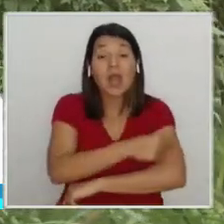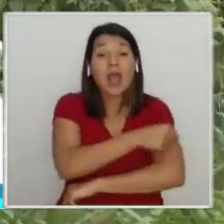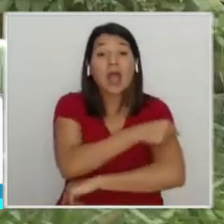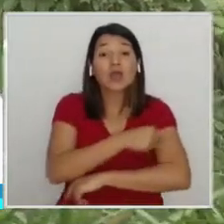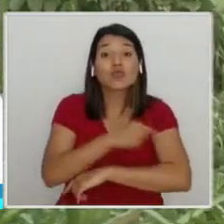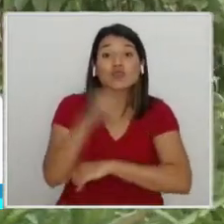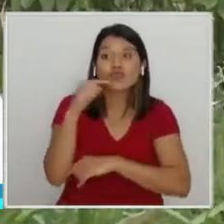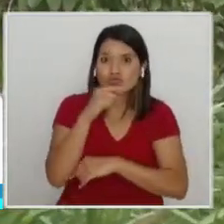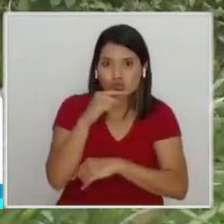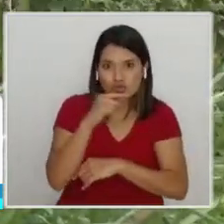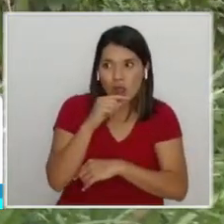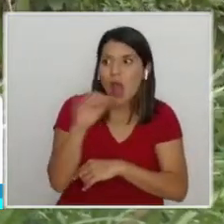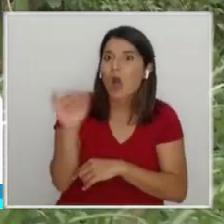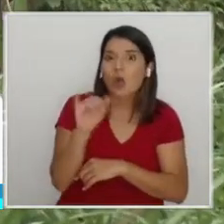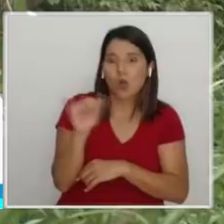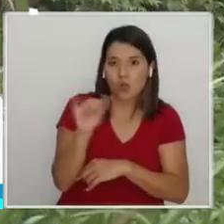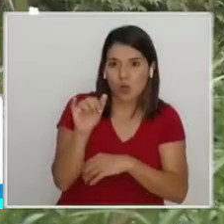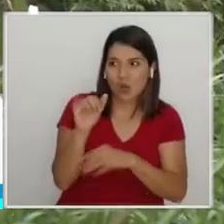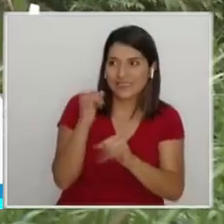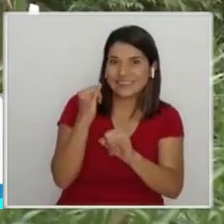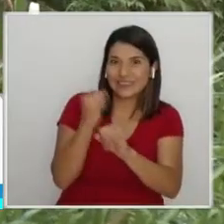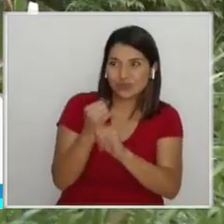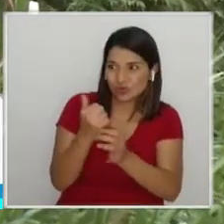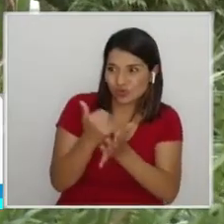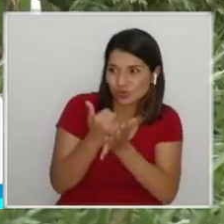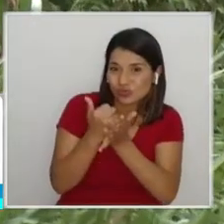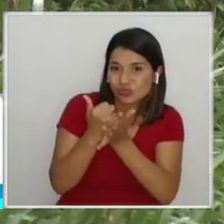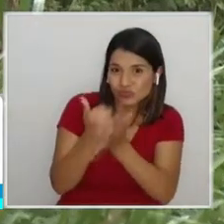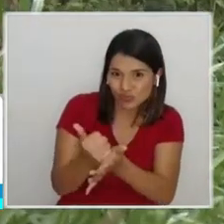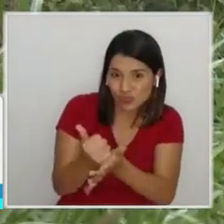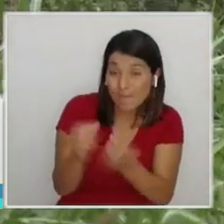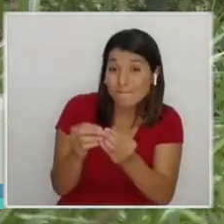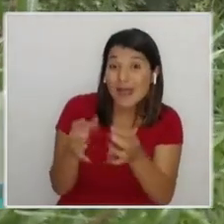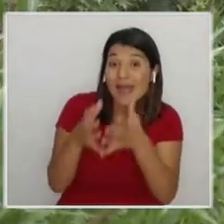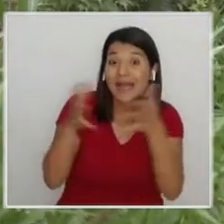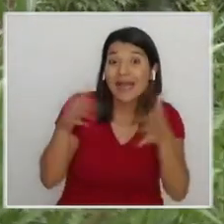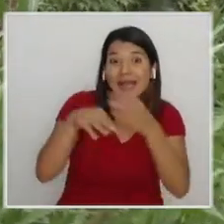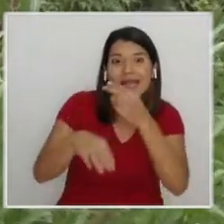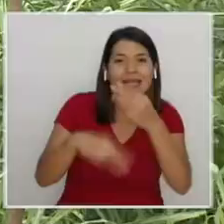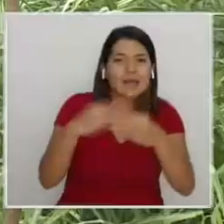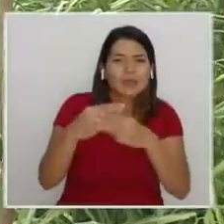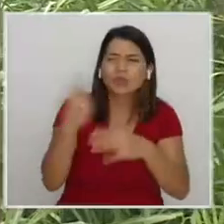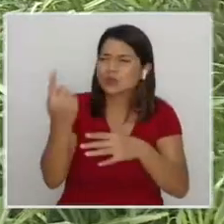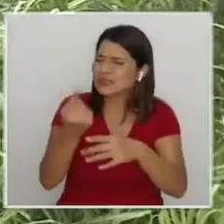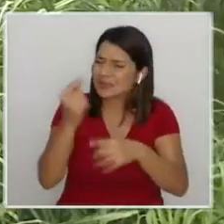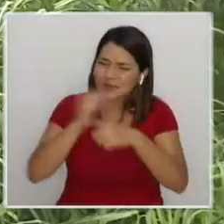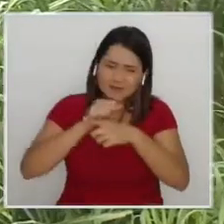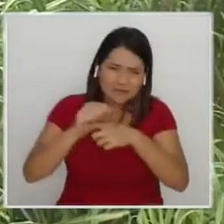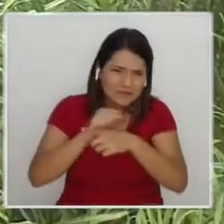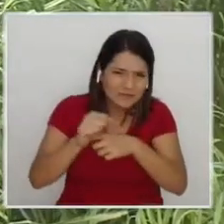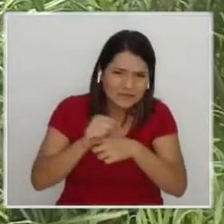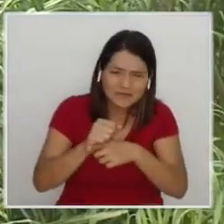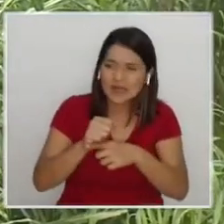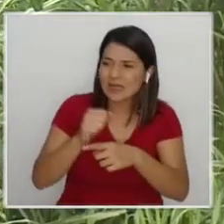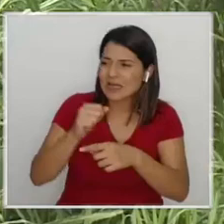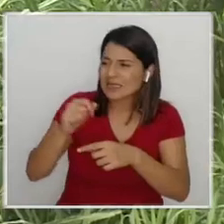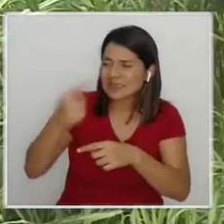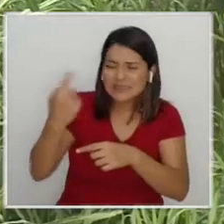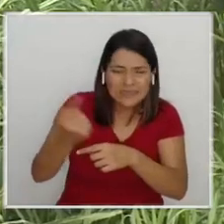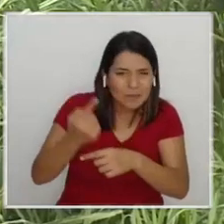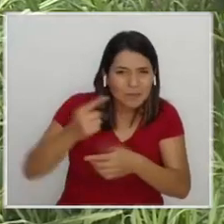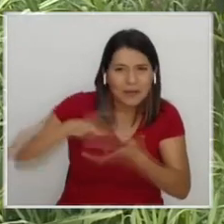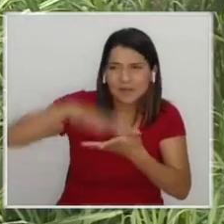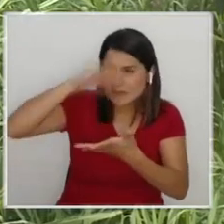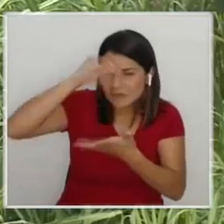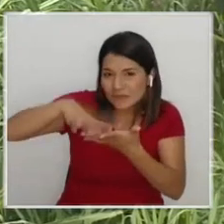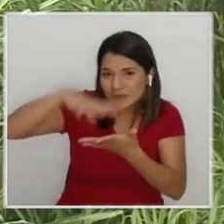mundo, siempre está en constante preparación, en constante entrenamiento, practicando con equipos hasta donde se